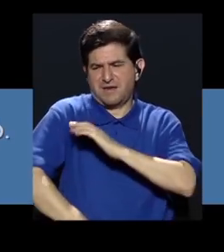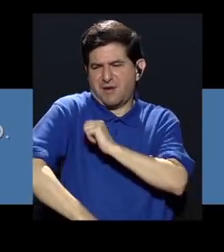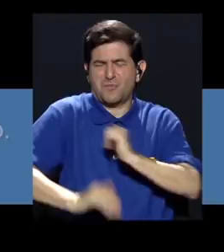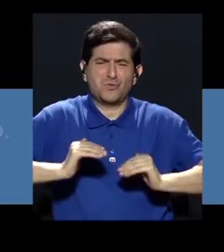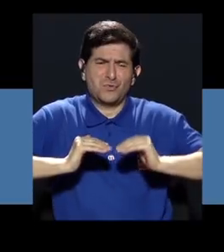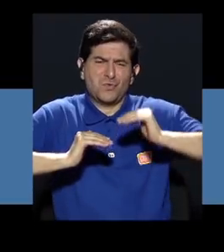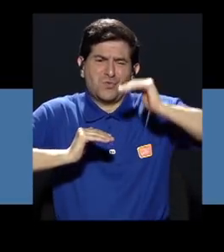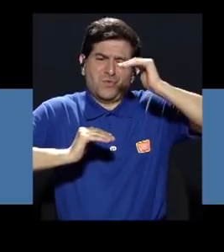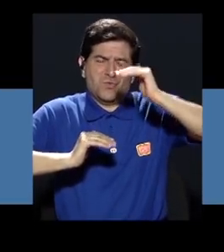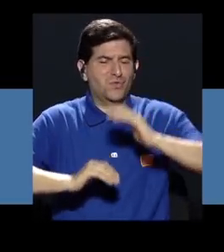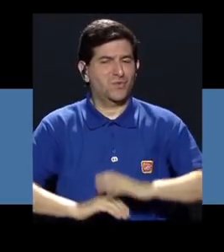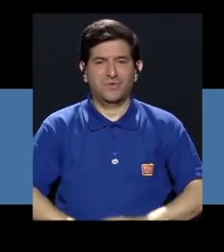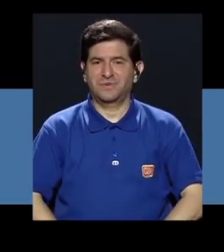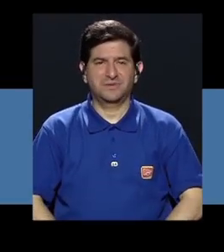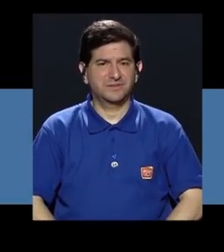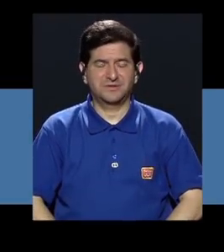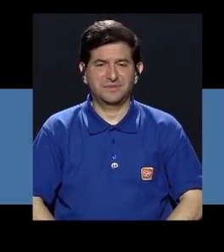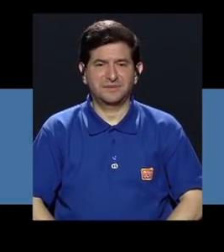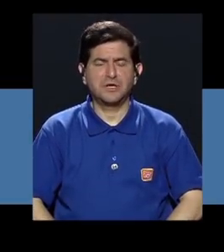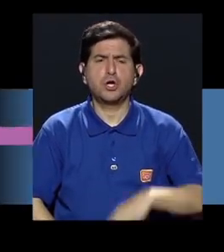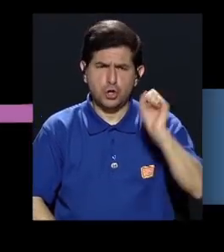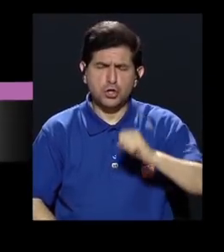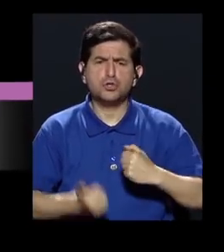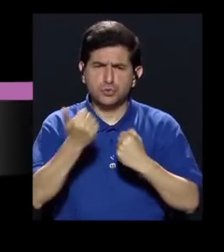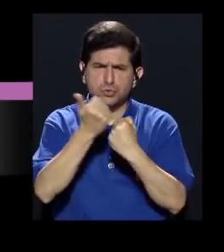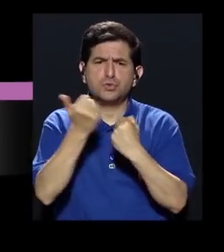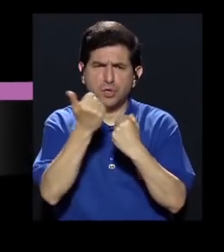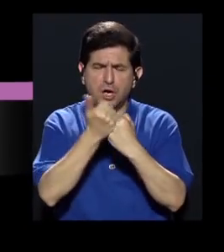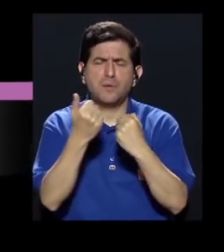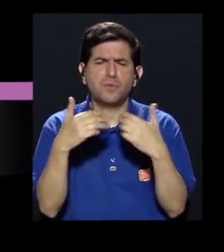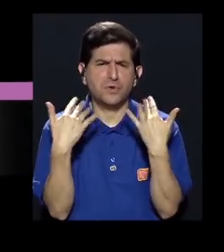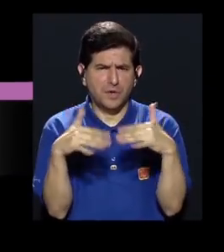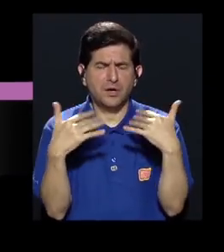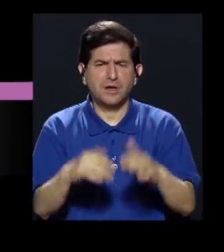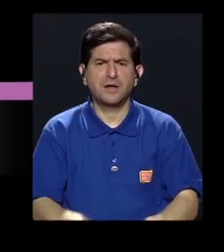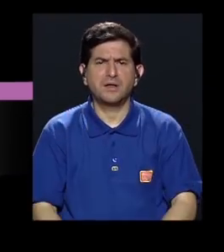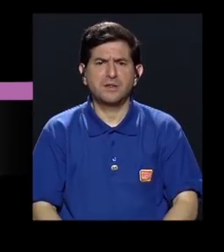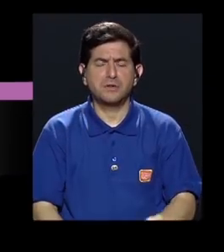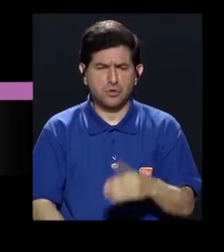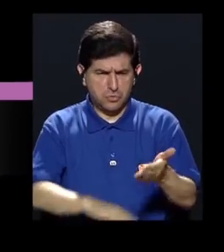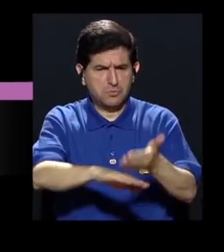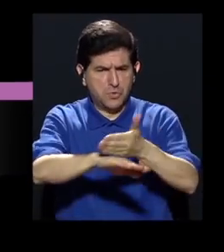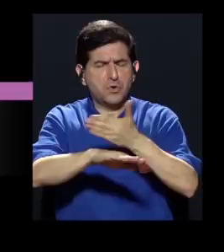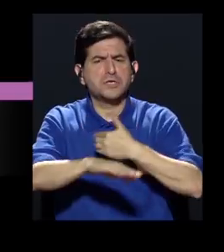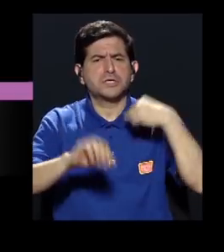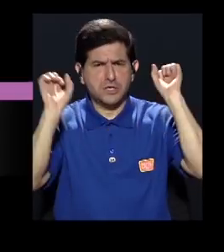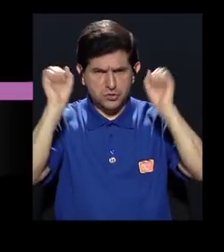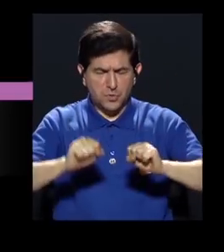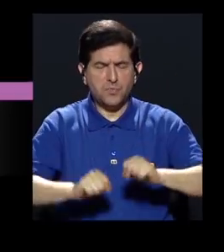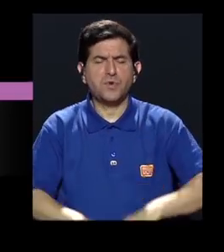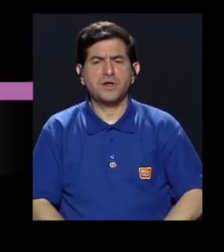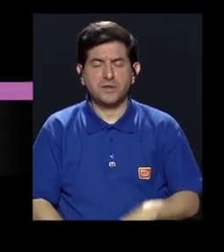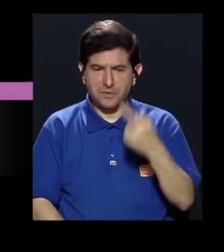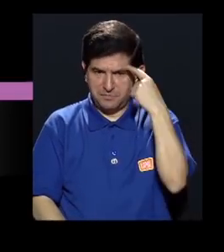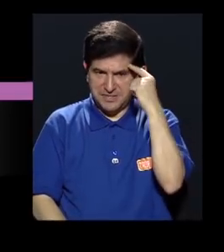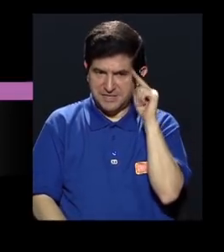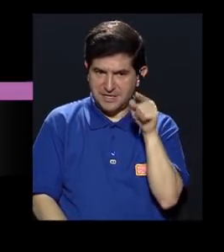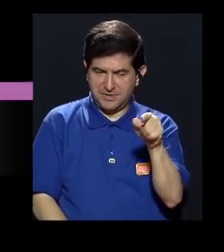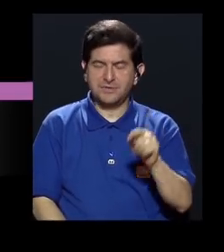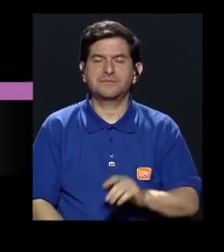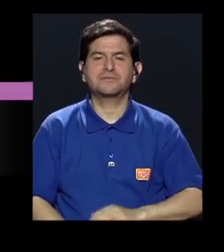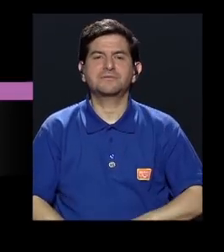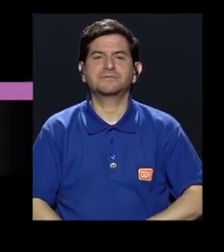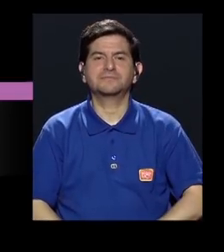la presión muy alta. Y sí, me han apoyado mucho ellas y me han dicho que yo voy a salir adelante y que tengo que salir adelante por